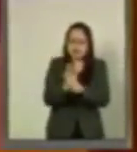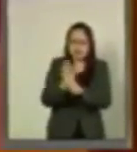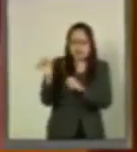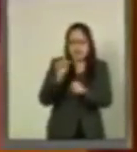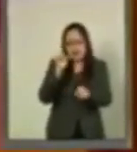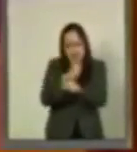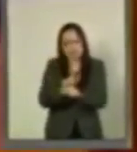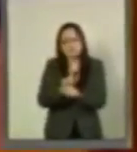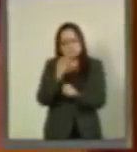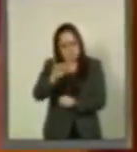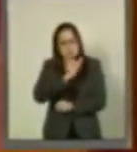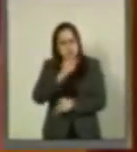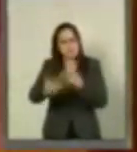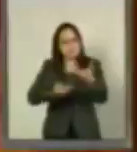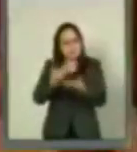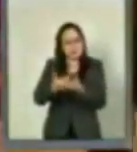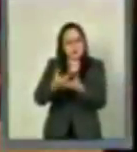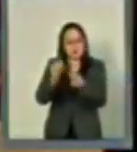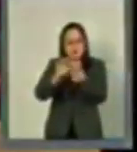federal que corresponde. Gracias.